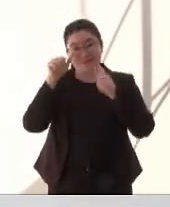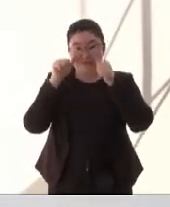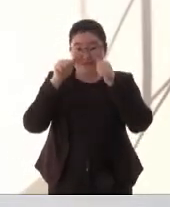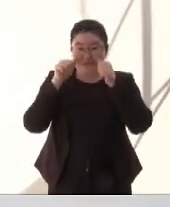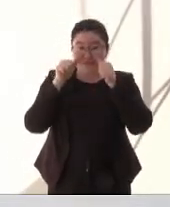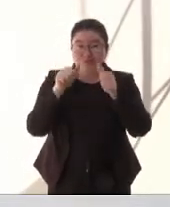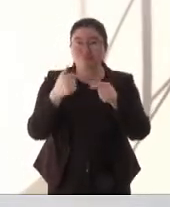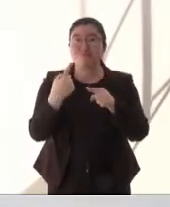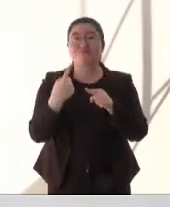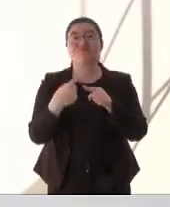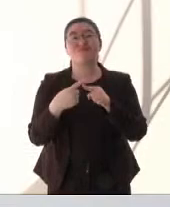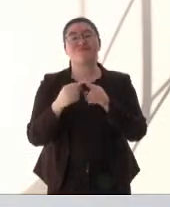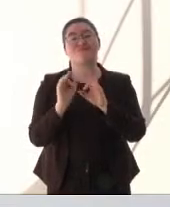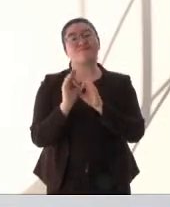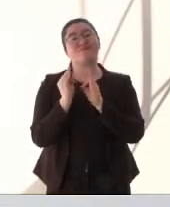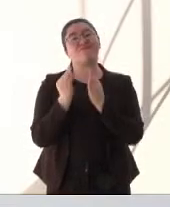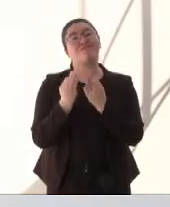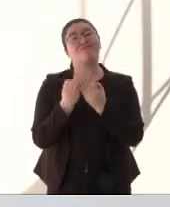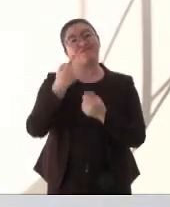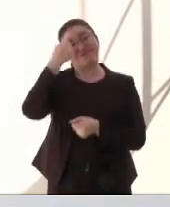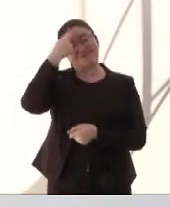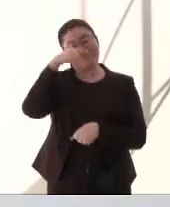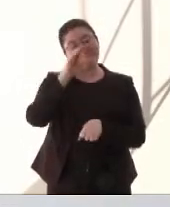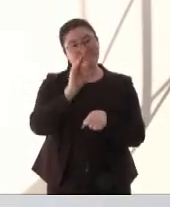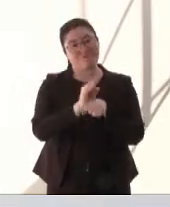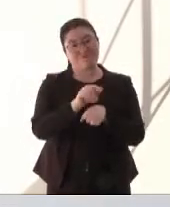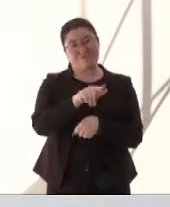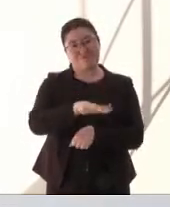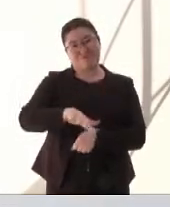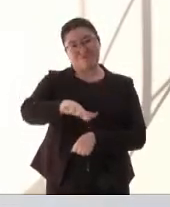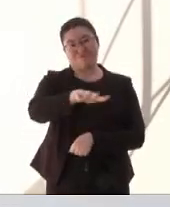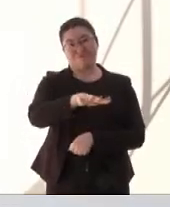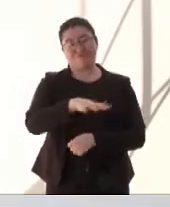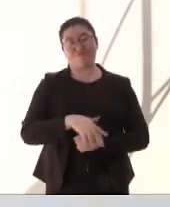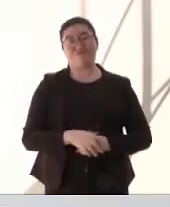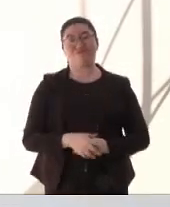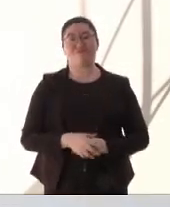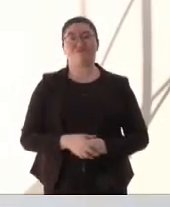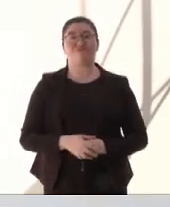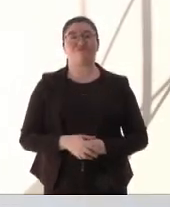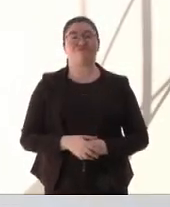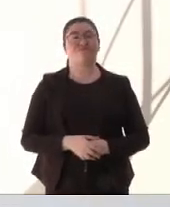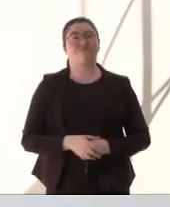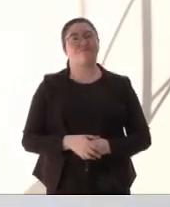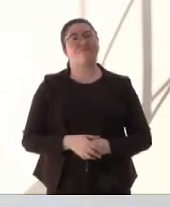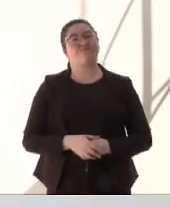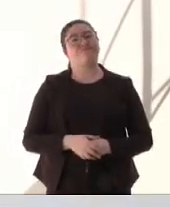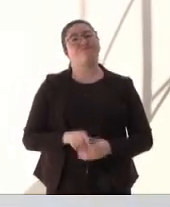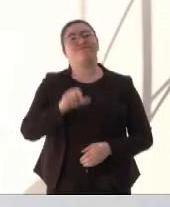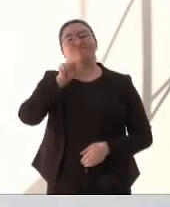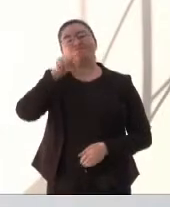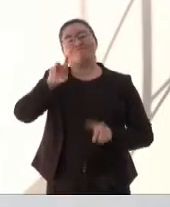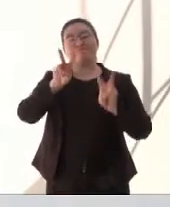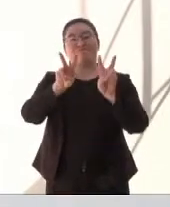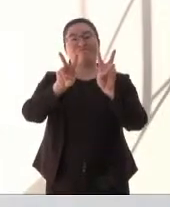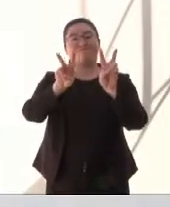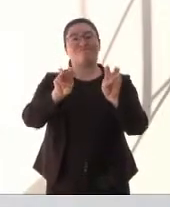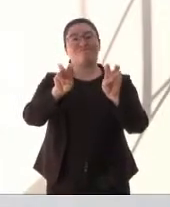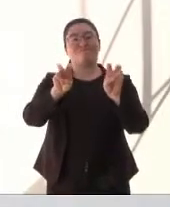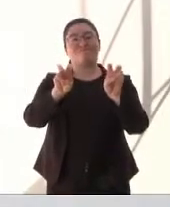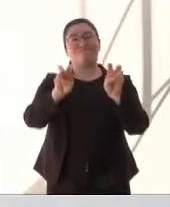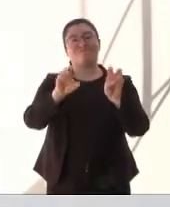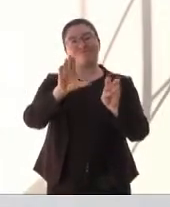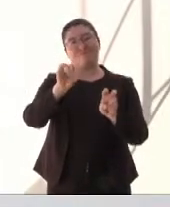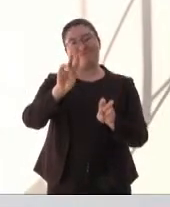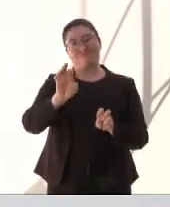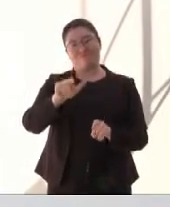cosas, a las medidas de protección, ¿sí? Todo esto tiene que ver con materia civil. Ahí tenemos una